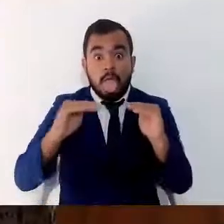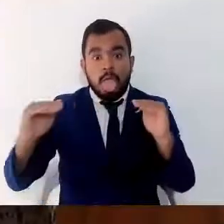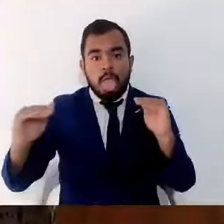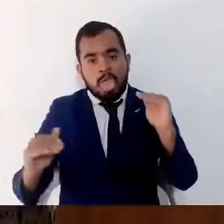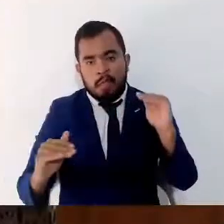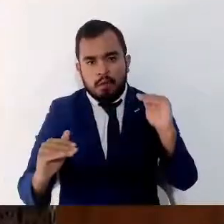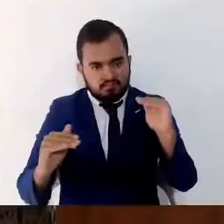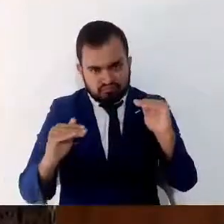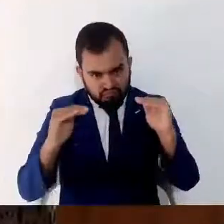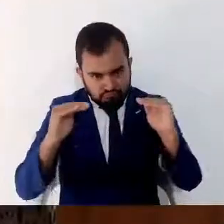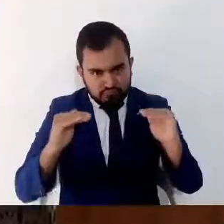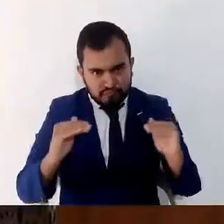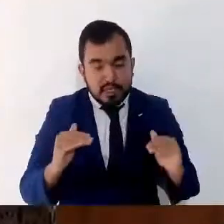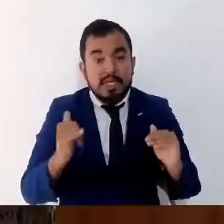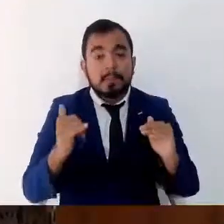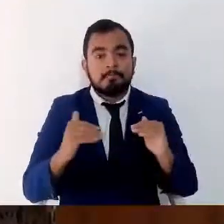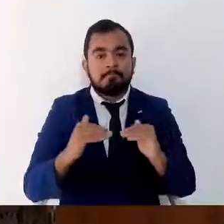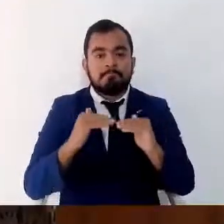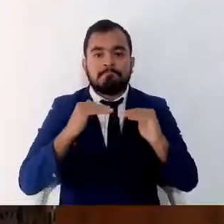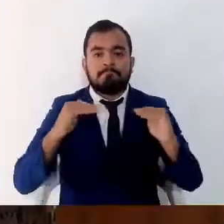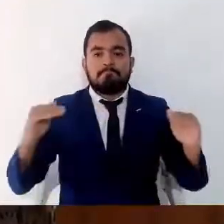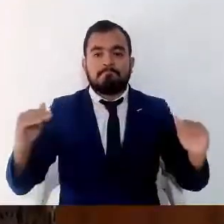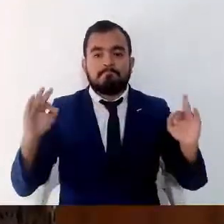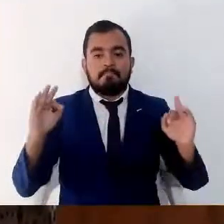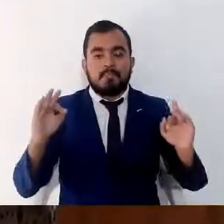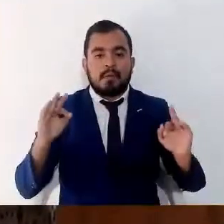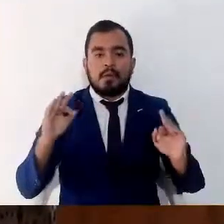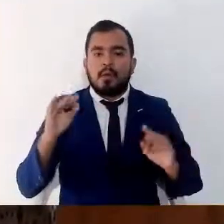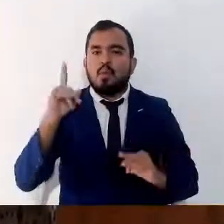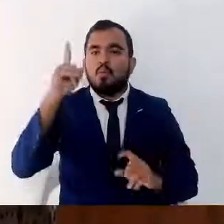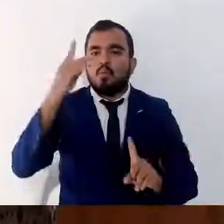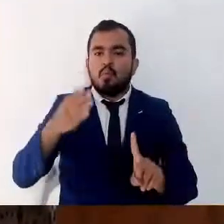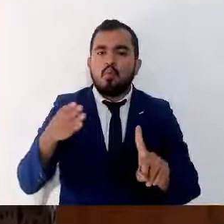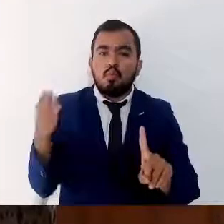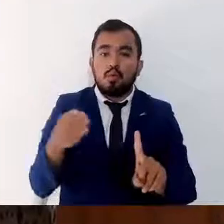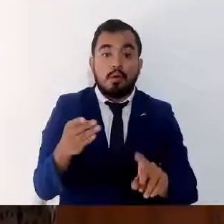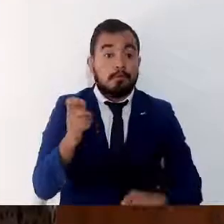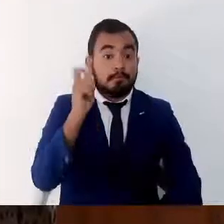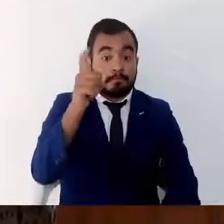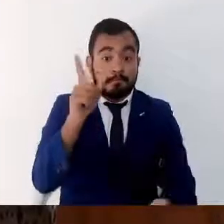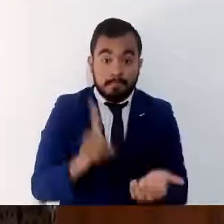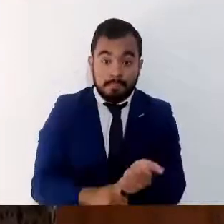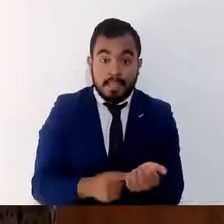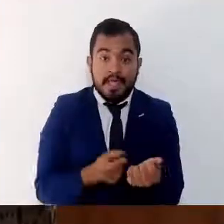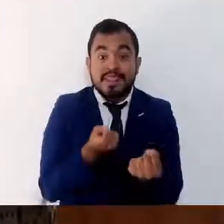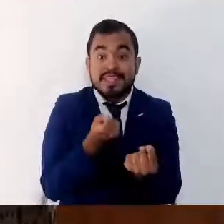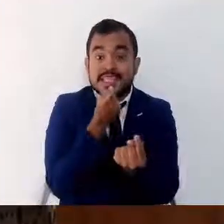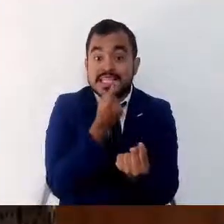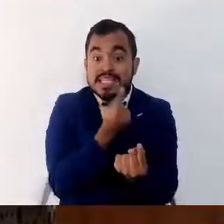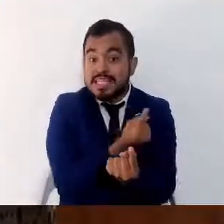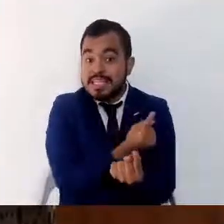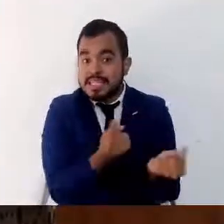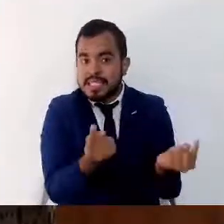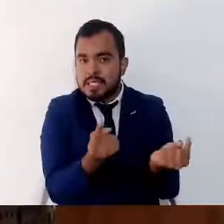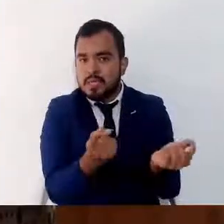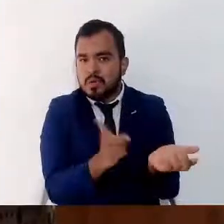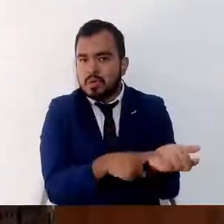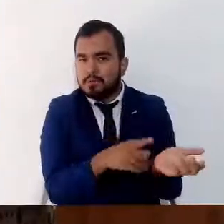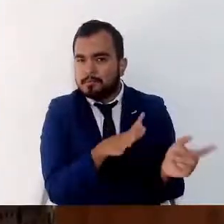social. Particularmente, se reconoce que los niños que provienen de contextos